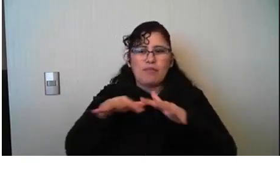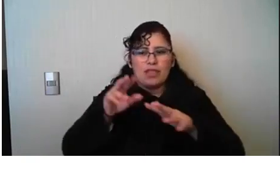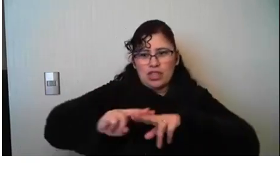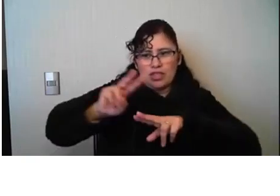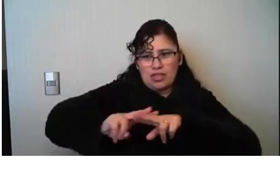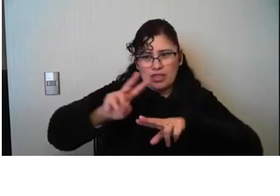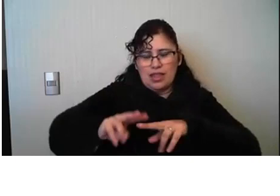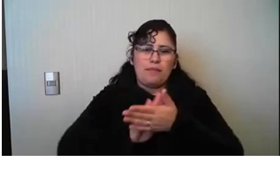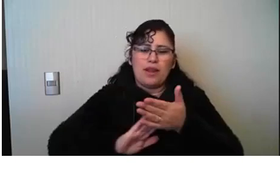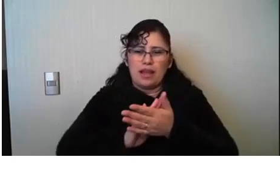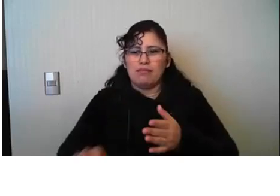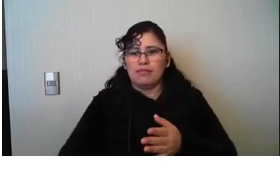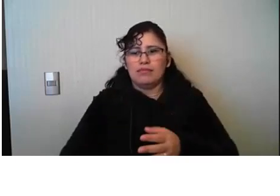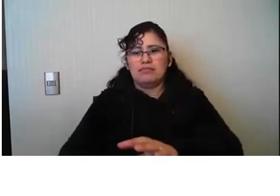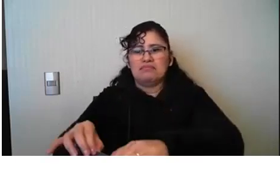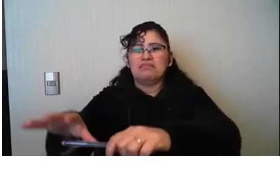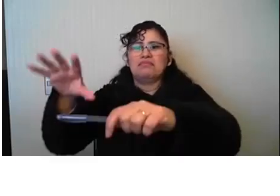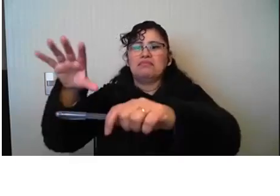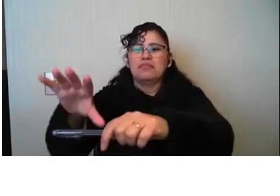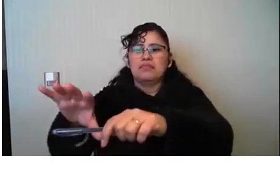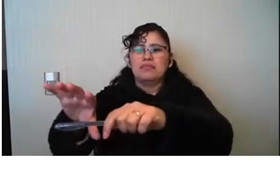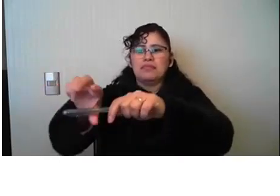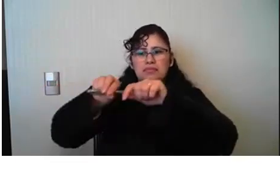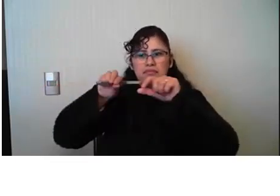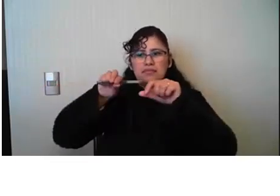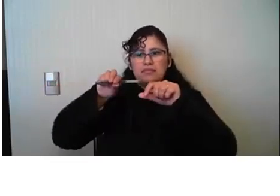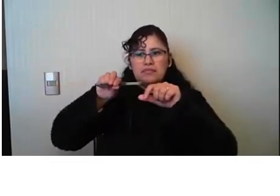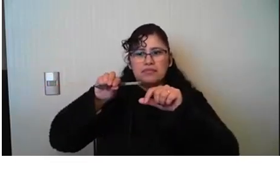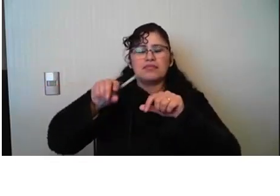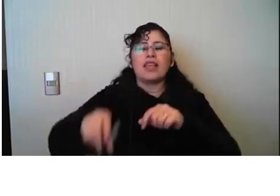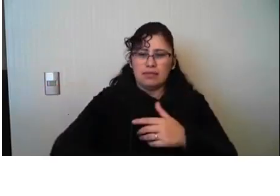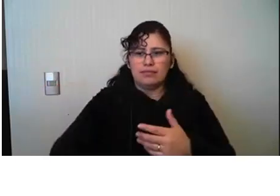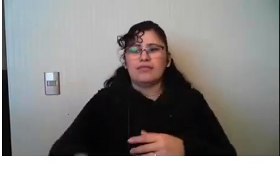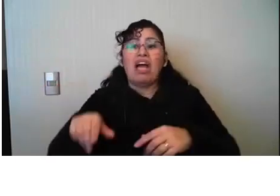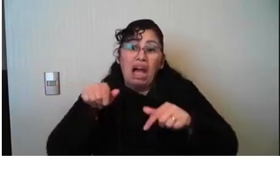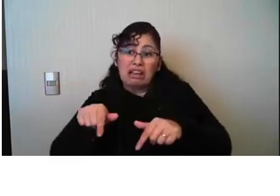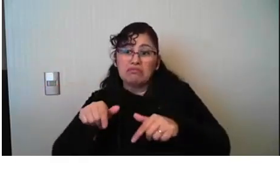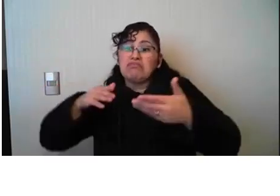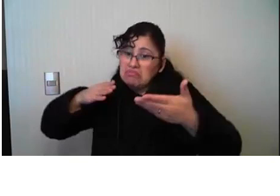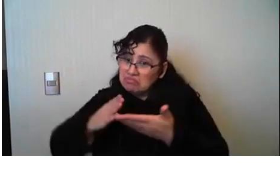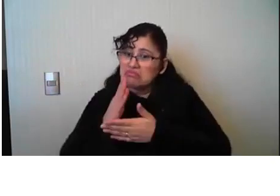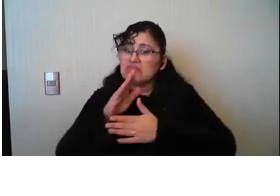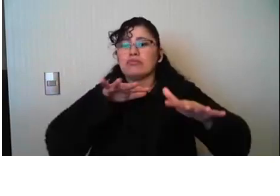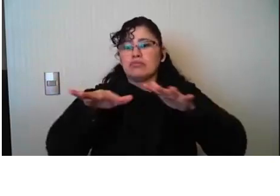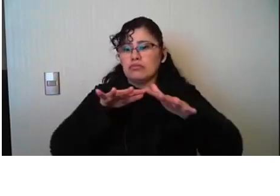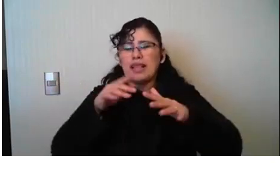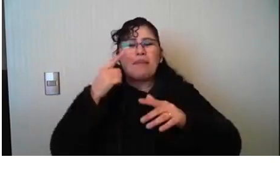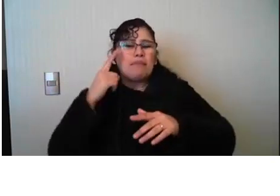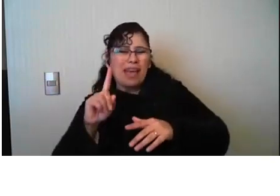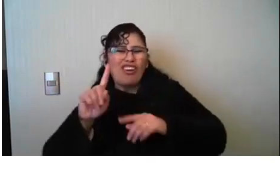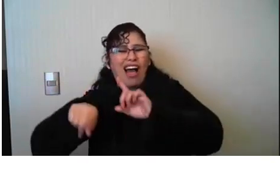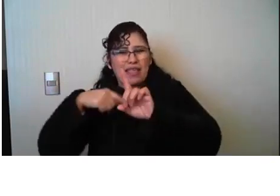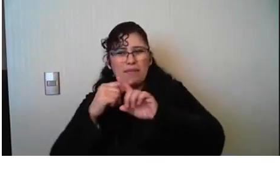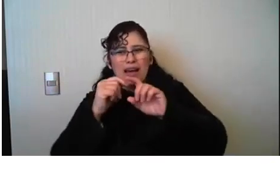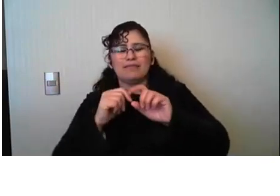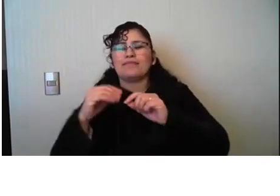el ejemplo que le puse es tomar un lápiz, lo que se hace es ejecutar el movimiento, pero a su vez informarle al cerebelo